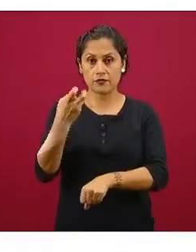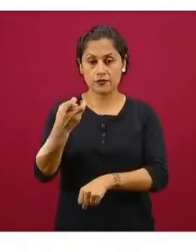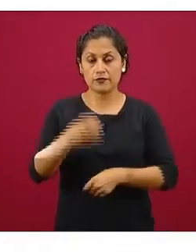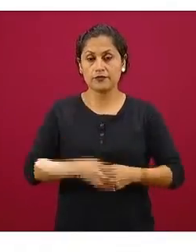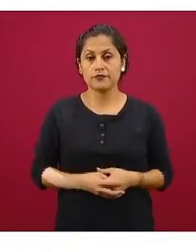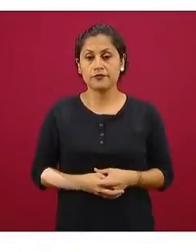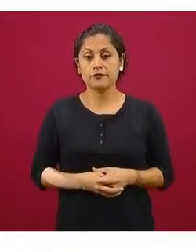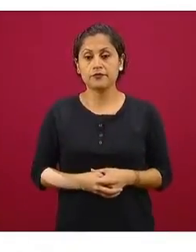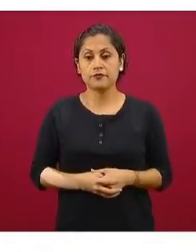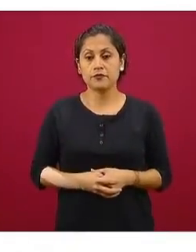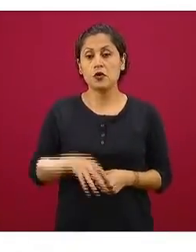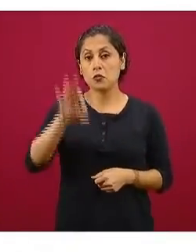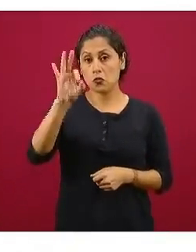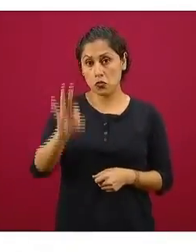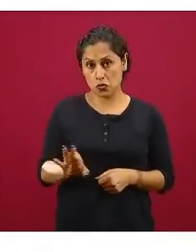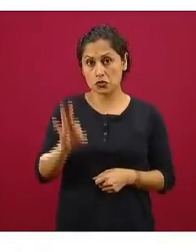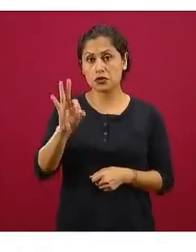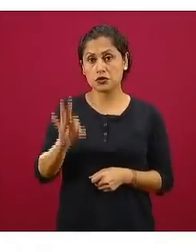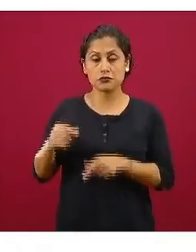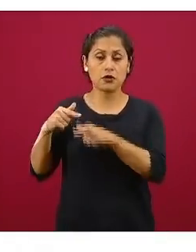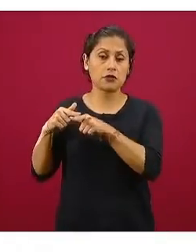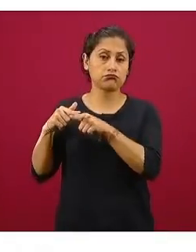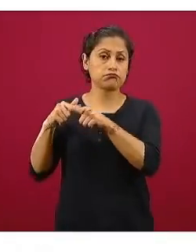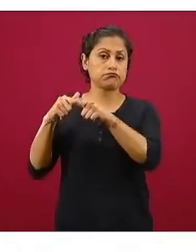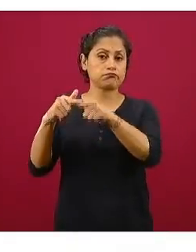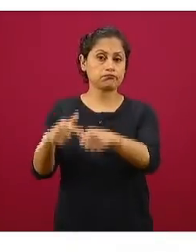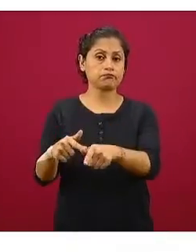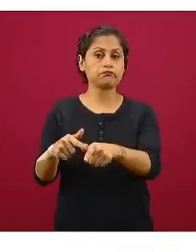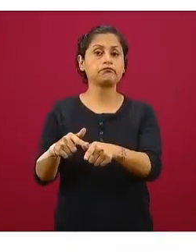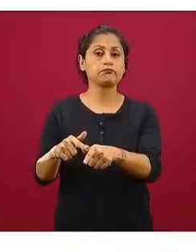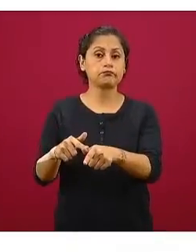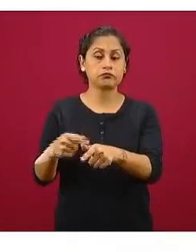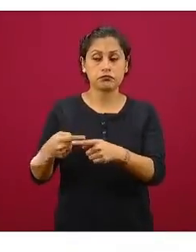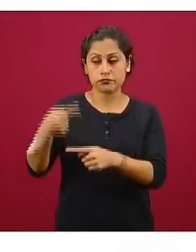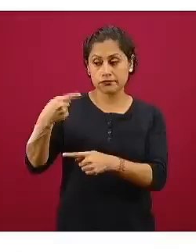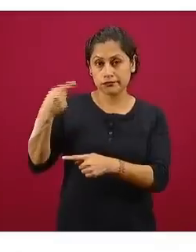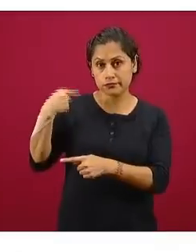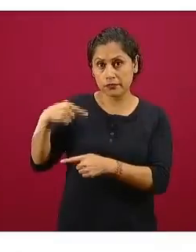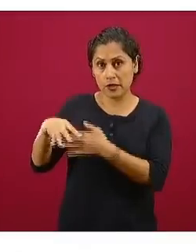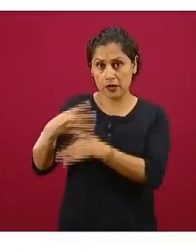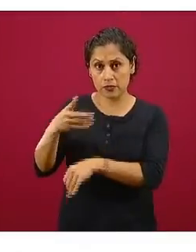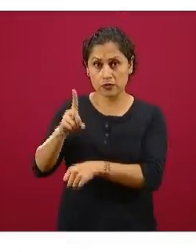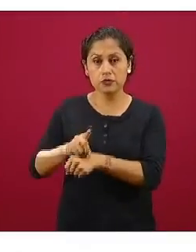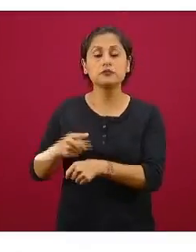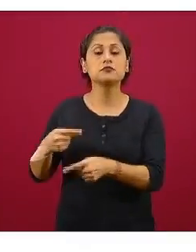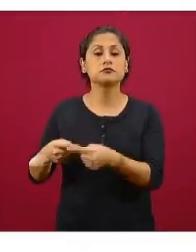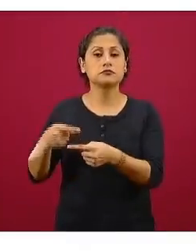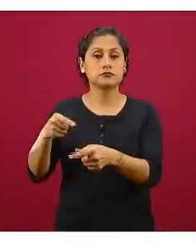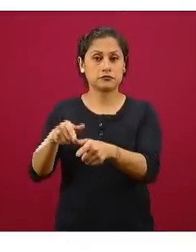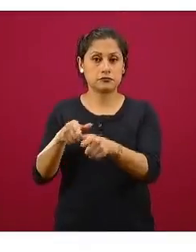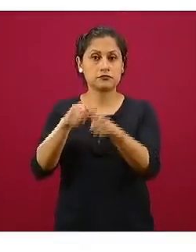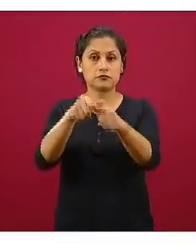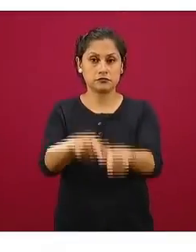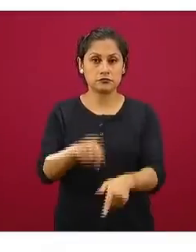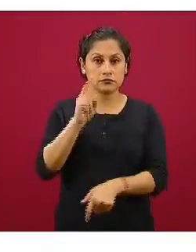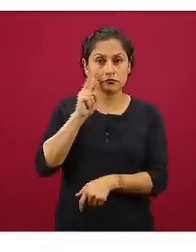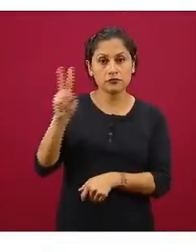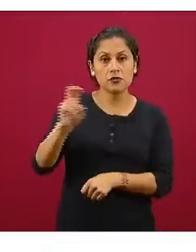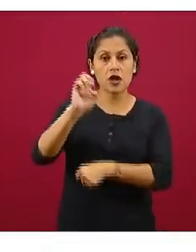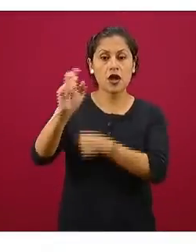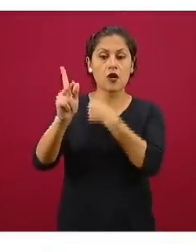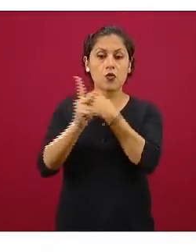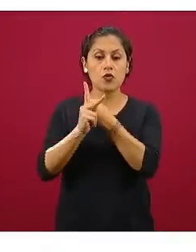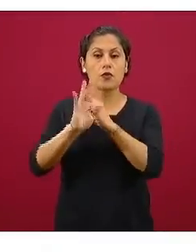activa. Este porcentaje se ha mantenido, digamos, similar en los últimos días. Vemos que Europa pasa ya ahora a un tercer lugar,